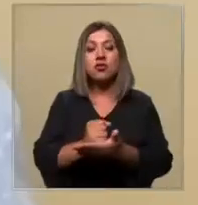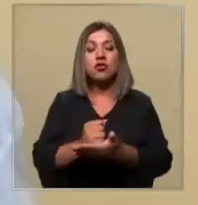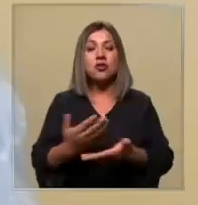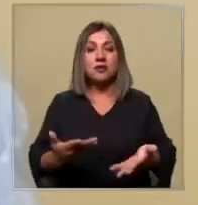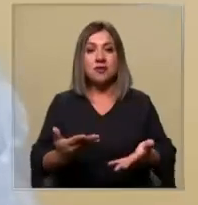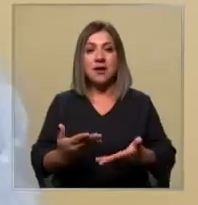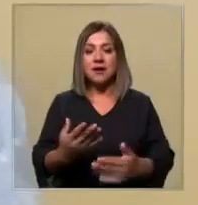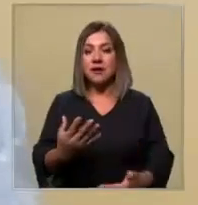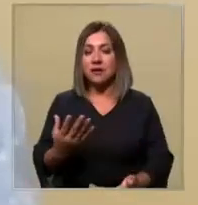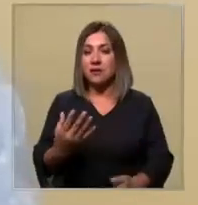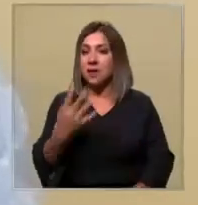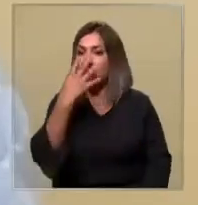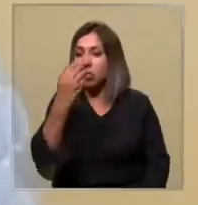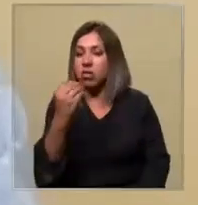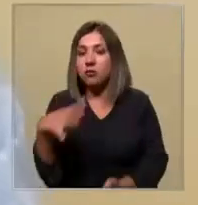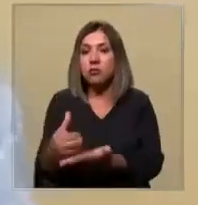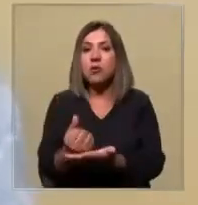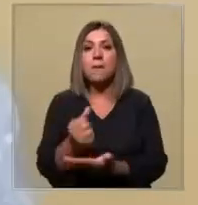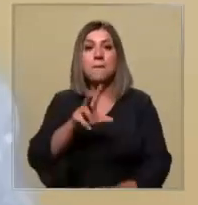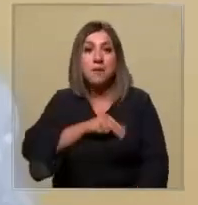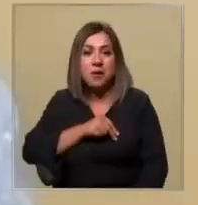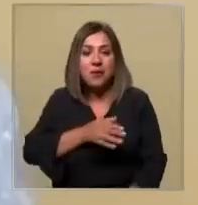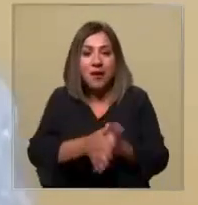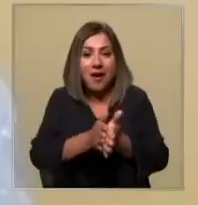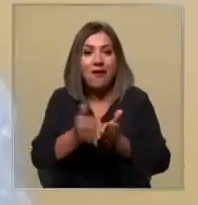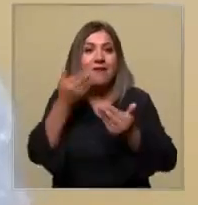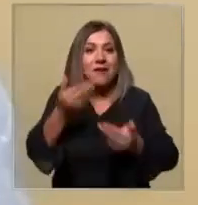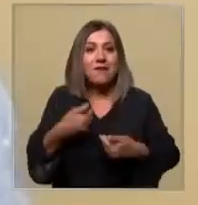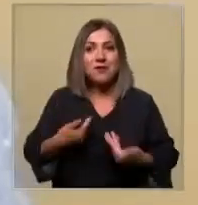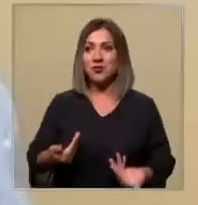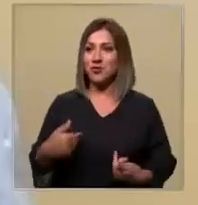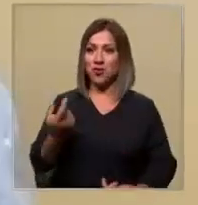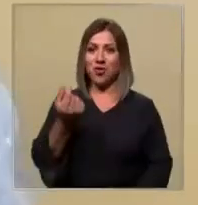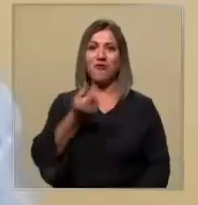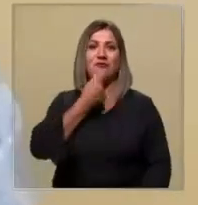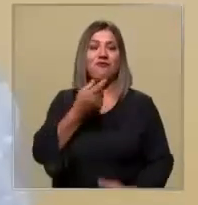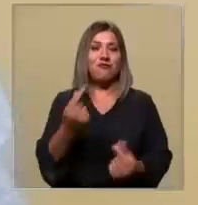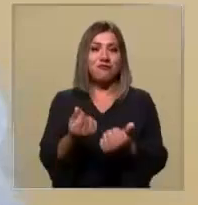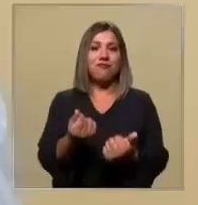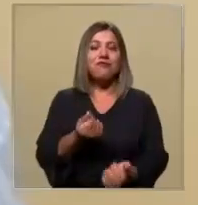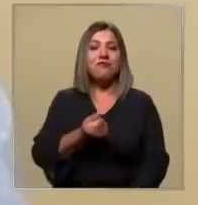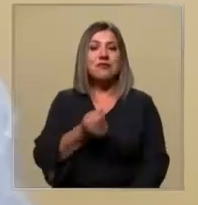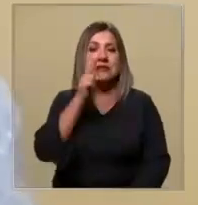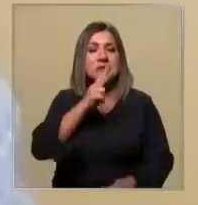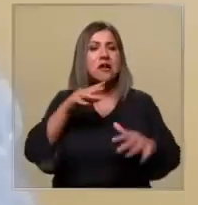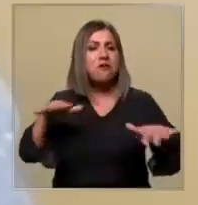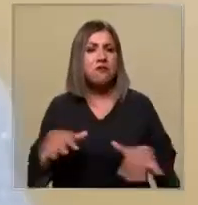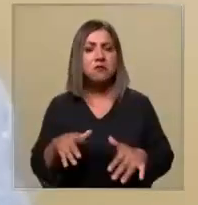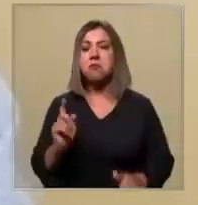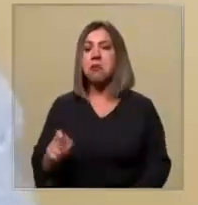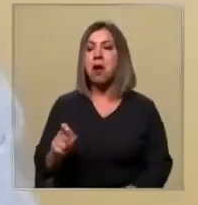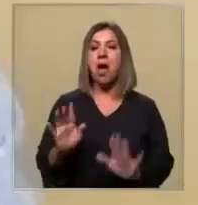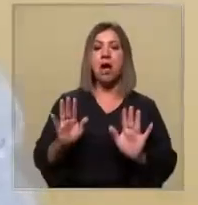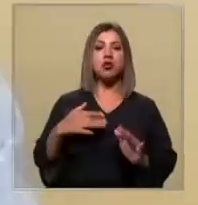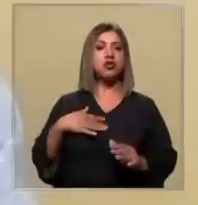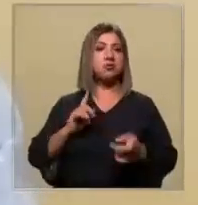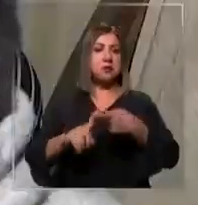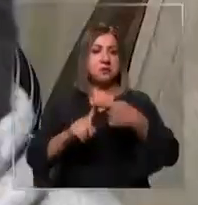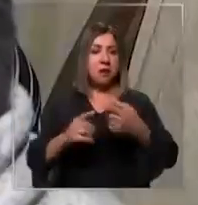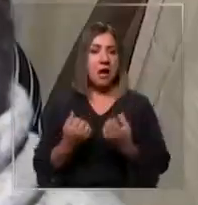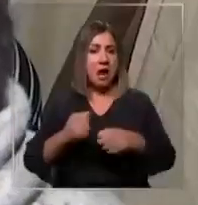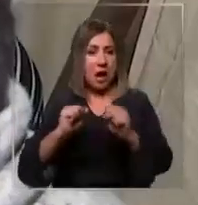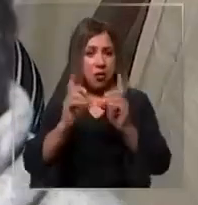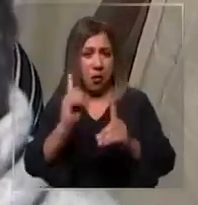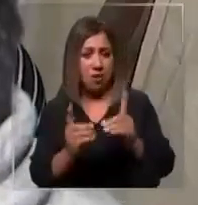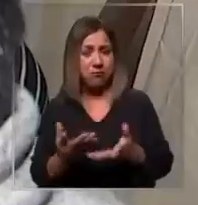la atracción de obtener un premio, un beneficio, un dinero fácil, sin mayor esfuerzo. Haciendo clic yo puedo participar y ganarme algo.